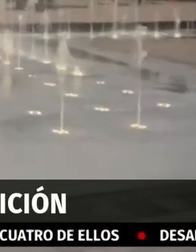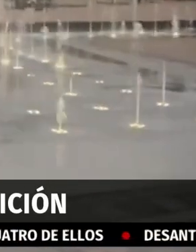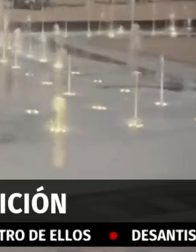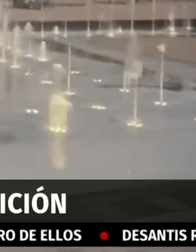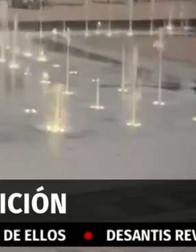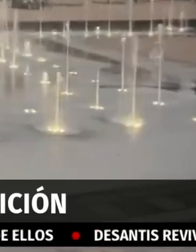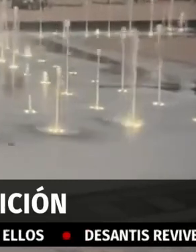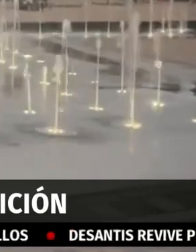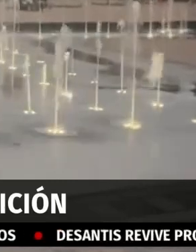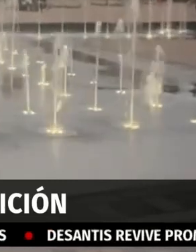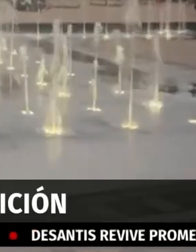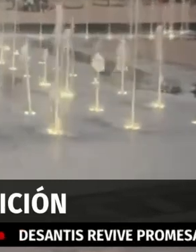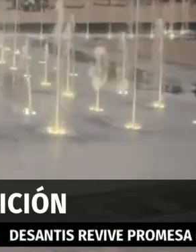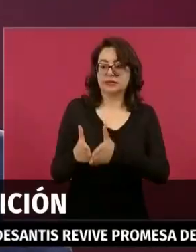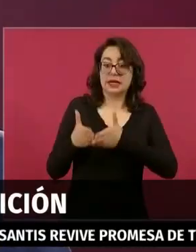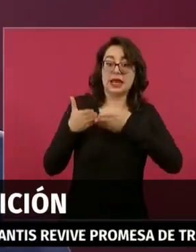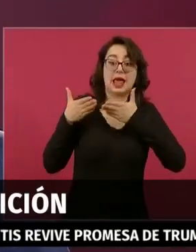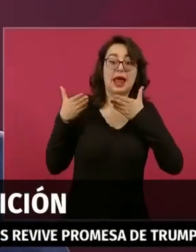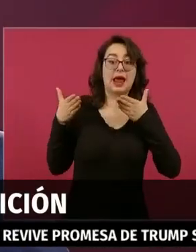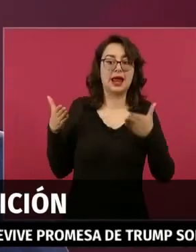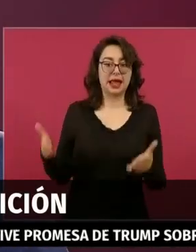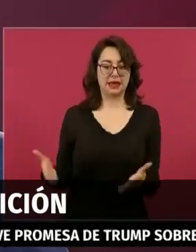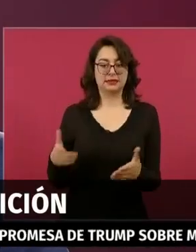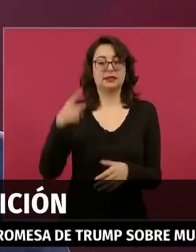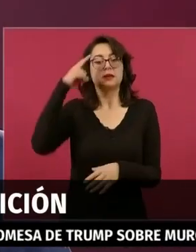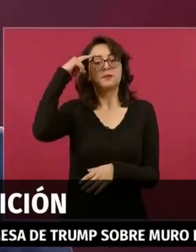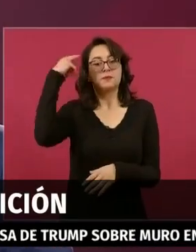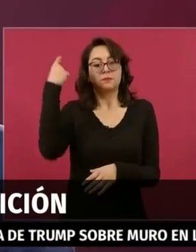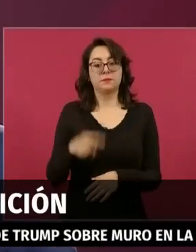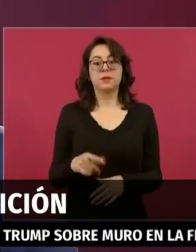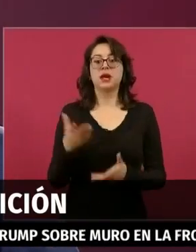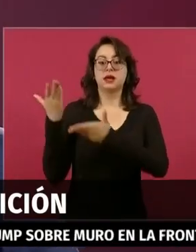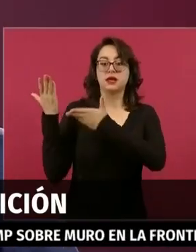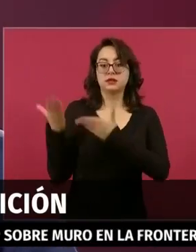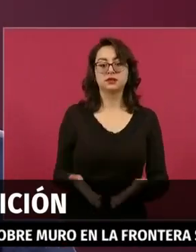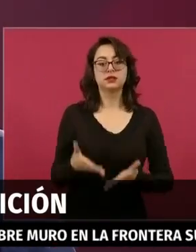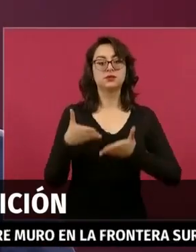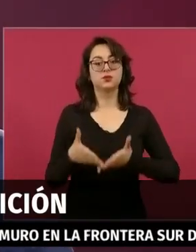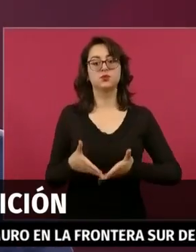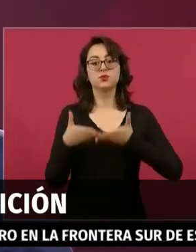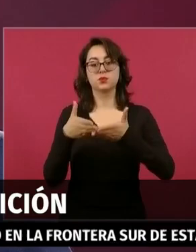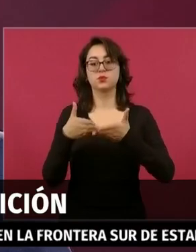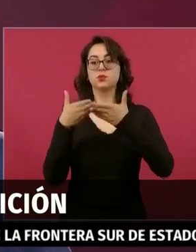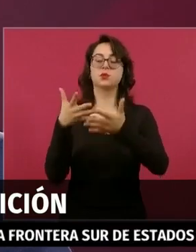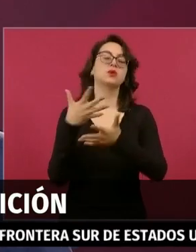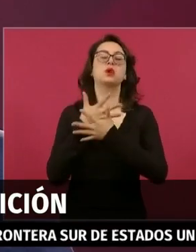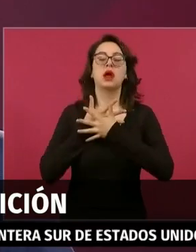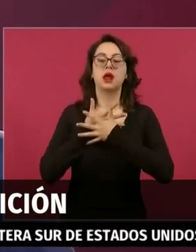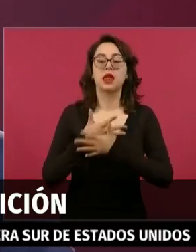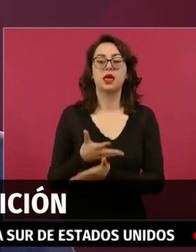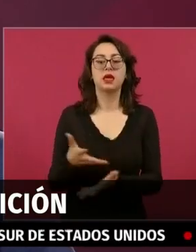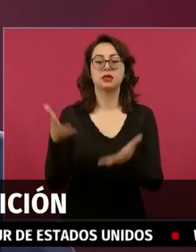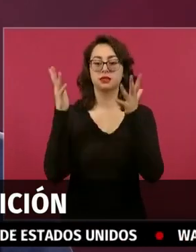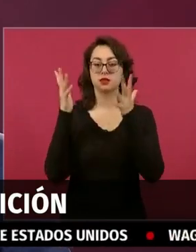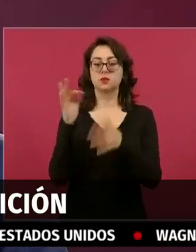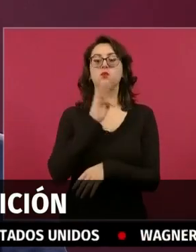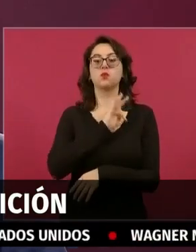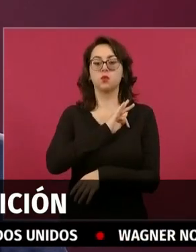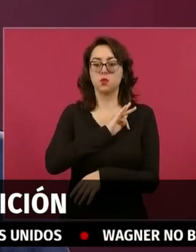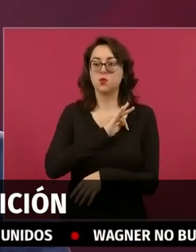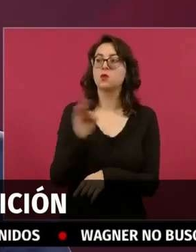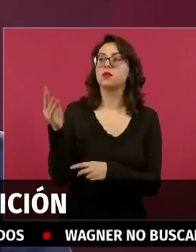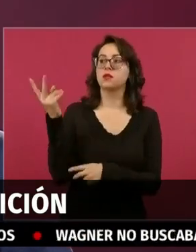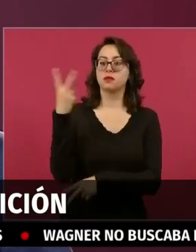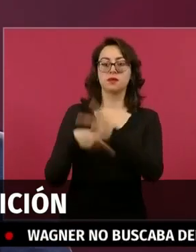el dos fue el año que más turistas ha llegado en esta historia el 22 es el año más seguro de nuestra historia con una